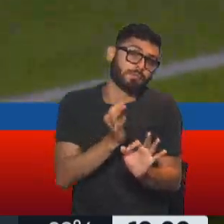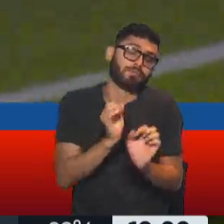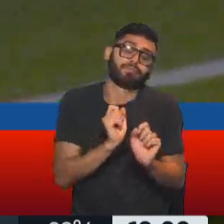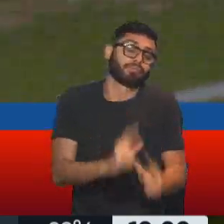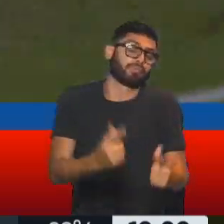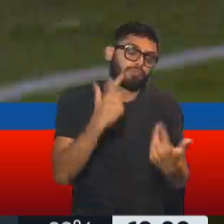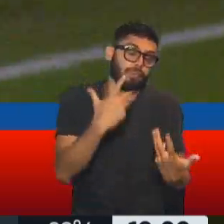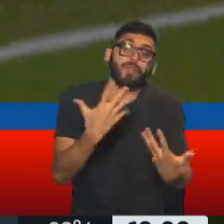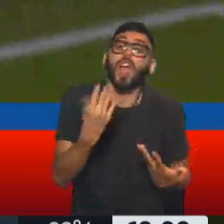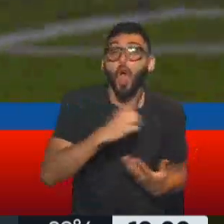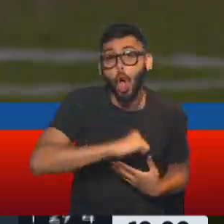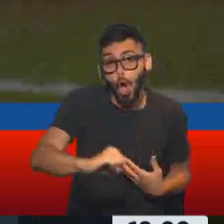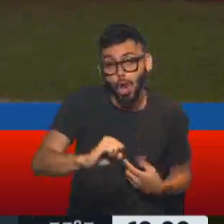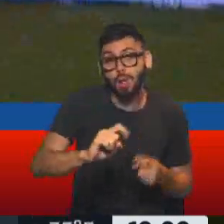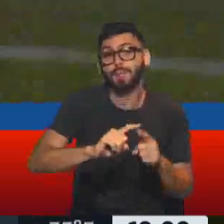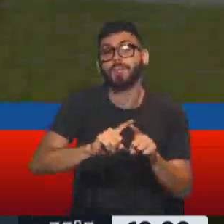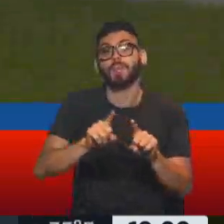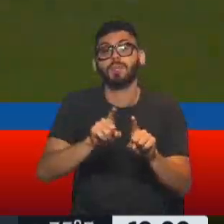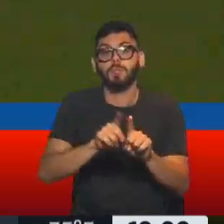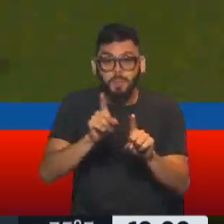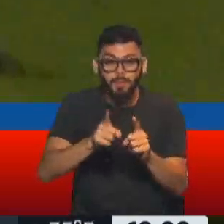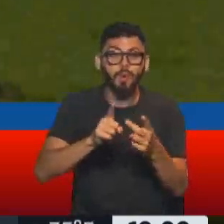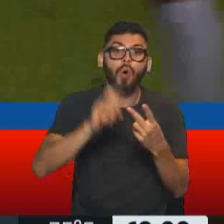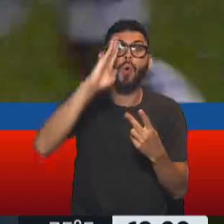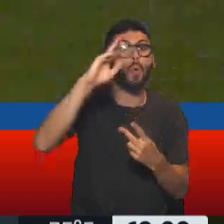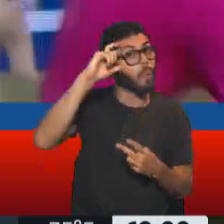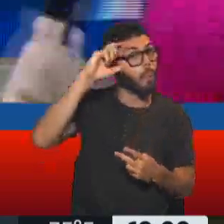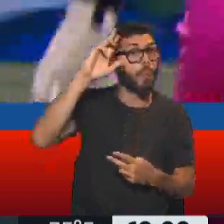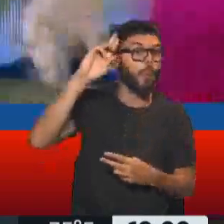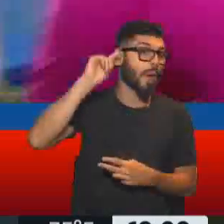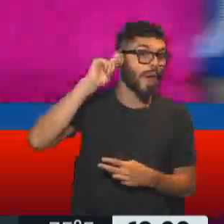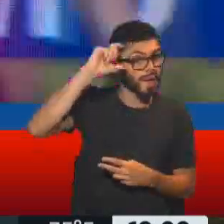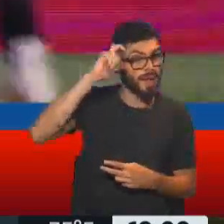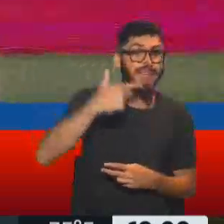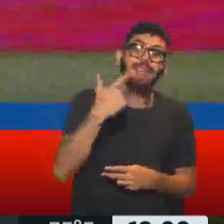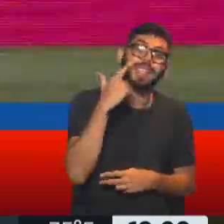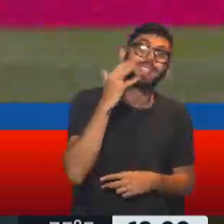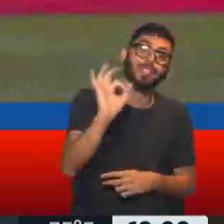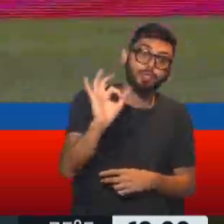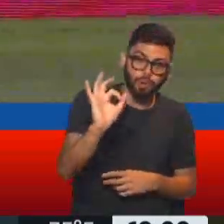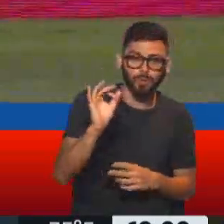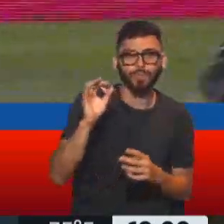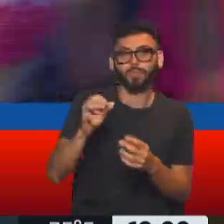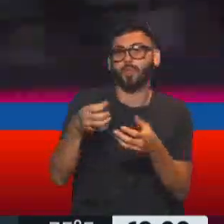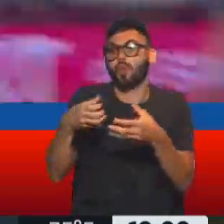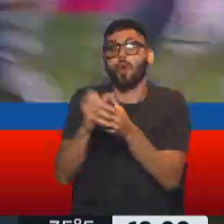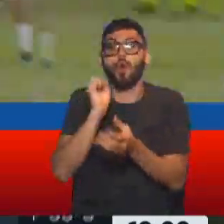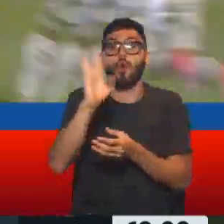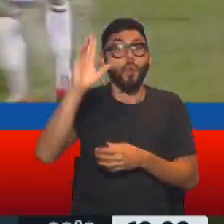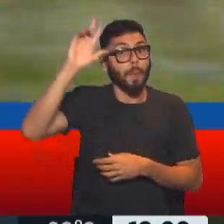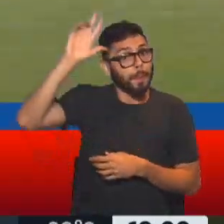Lo mismo, Lavandina, sí, Vergesio, en su amado, querido y adorado